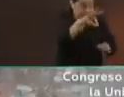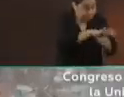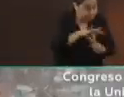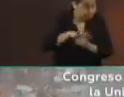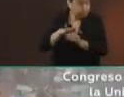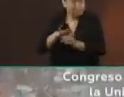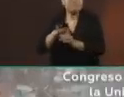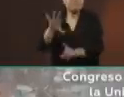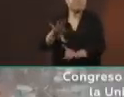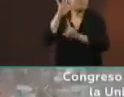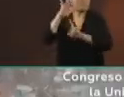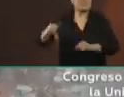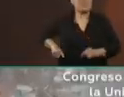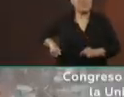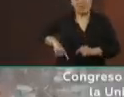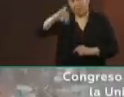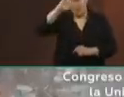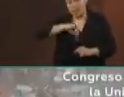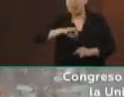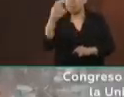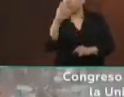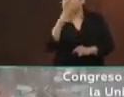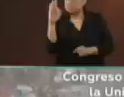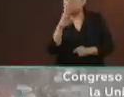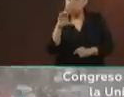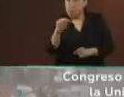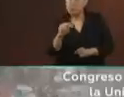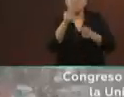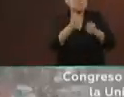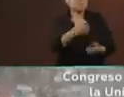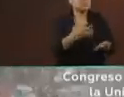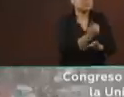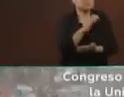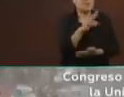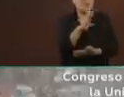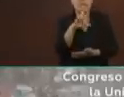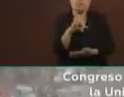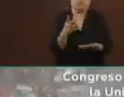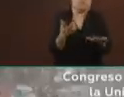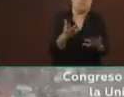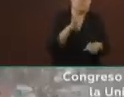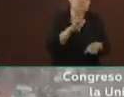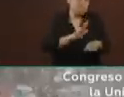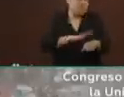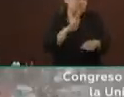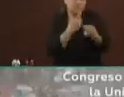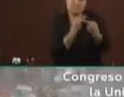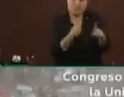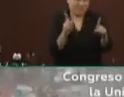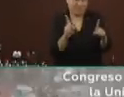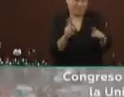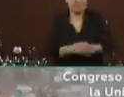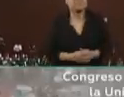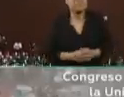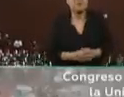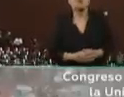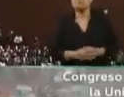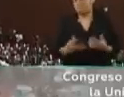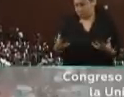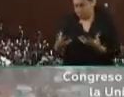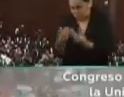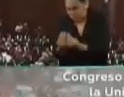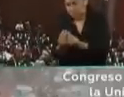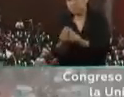gobierno, porque si no hubiera ganado Krill y otra historia sería de nuestra patria. Fuimos con Andrés